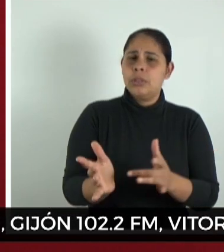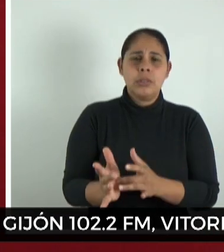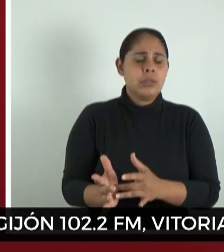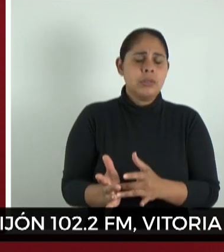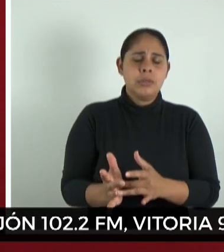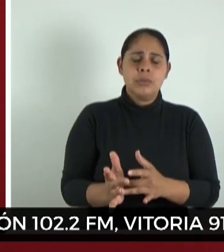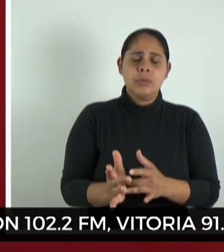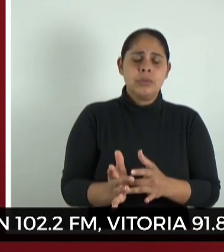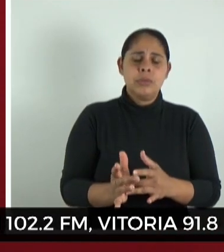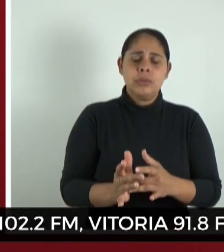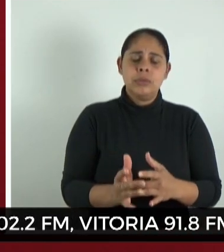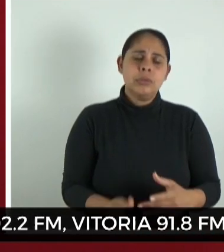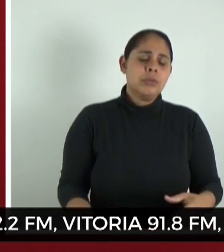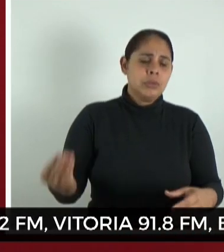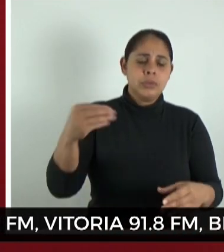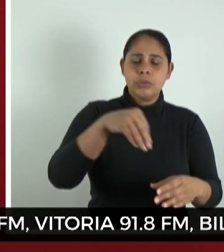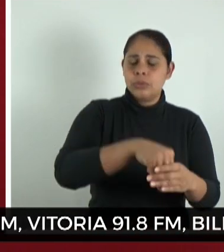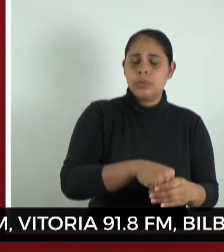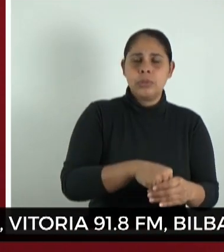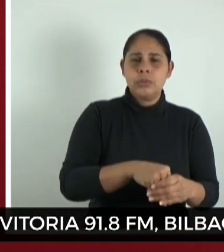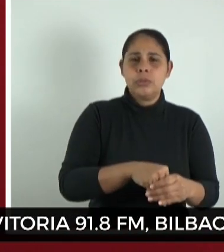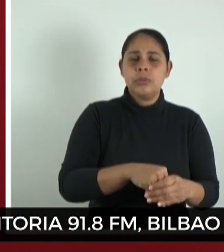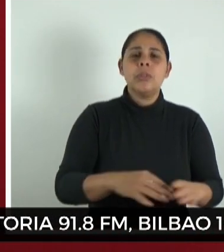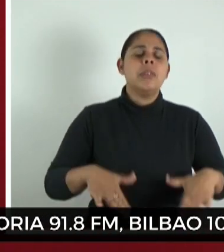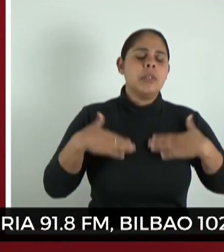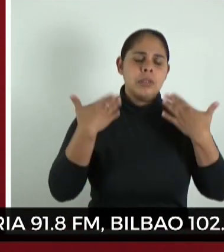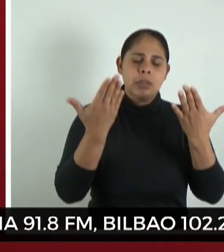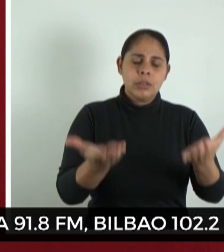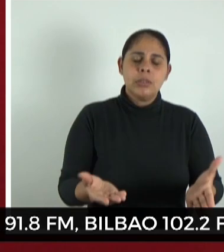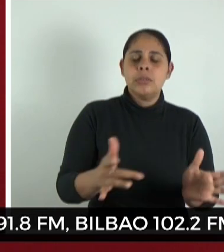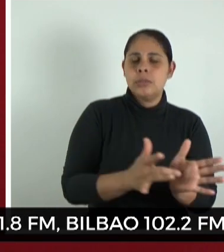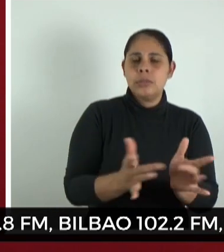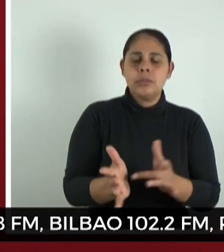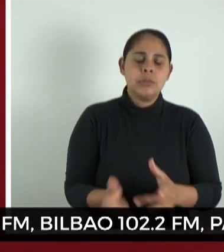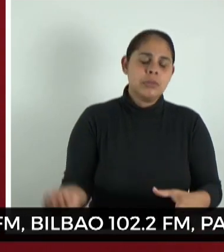completamente, en la gracia de Jesucristo.